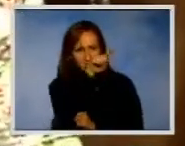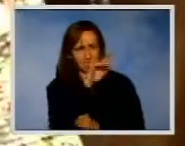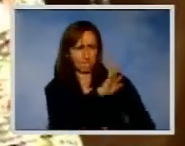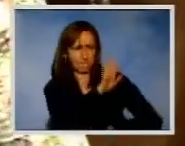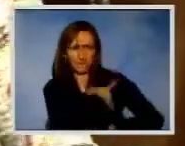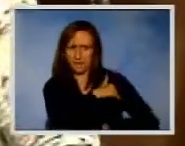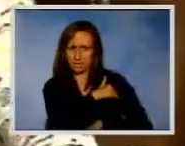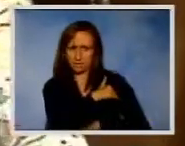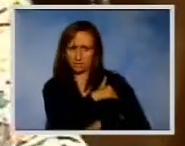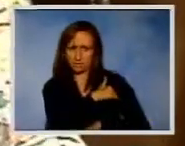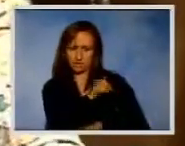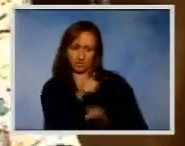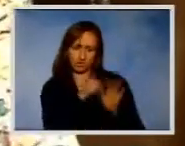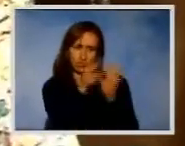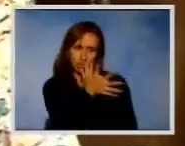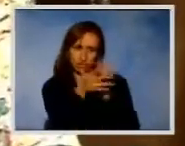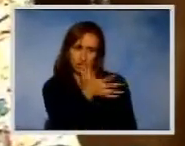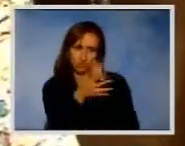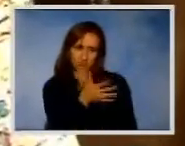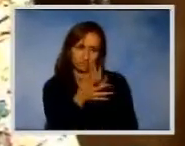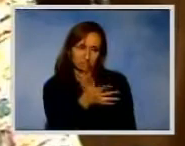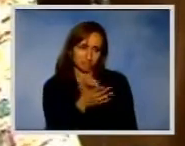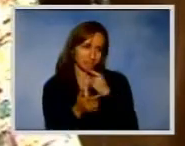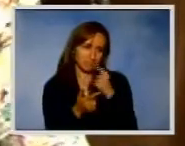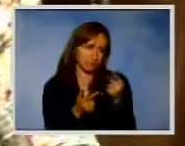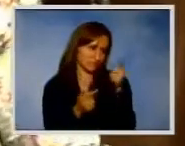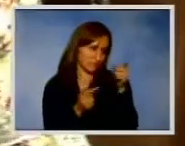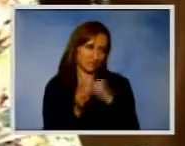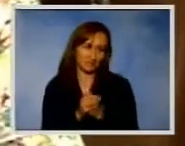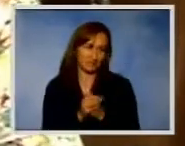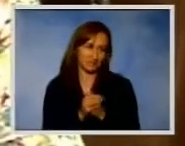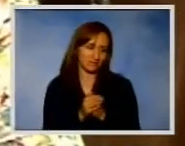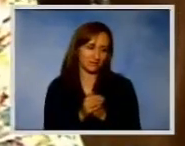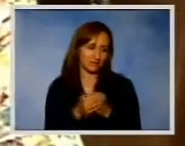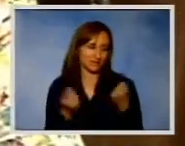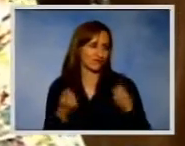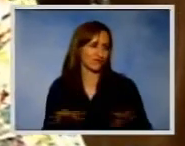permitir que se siga dejando en el ambiente